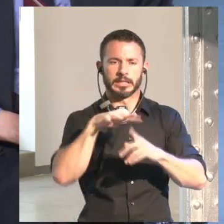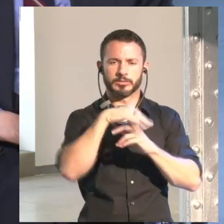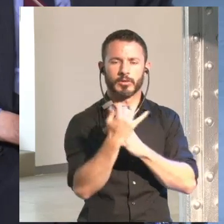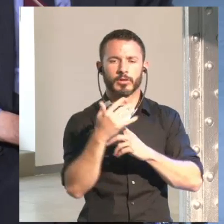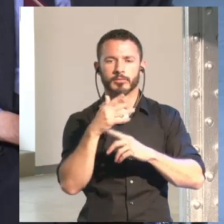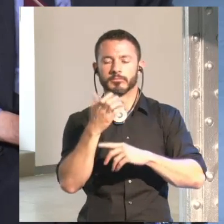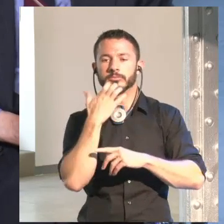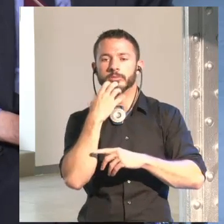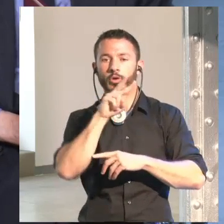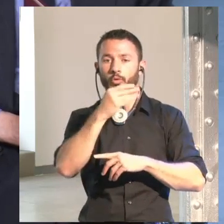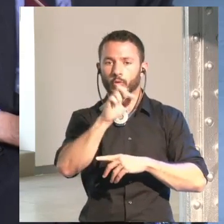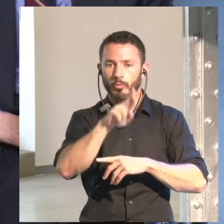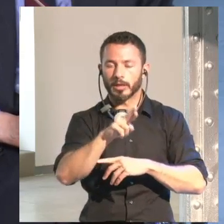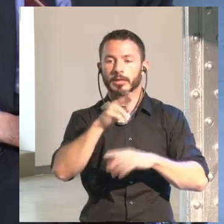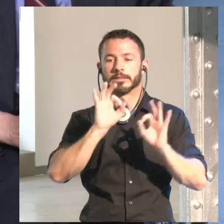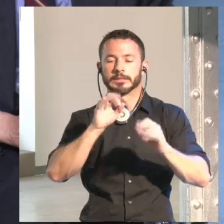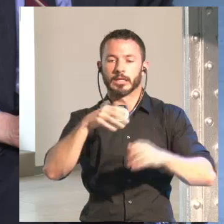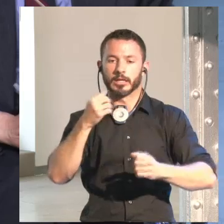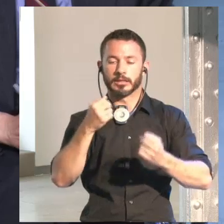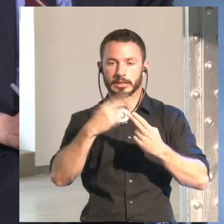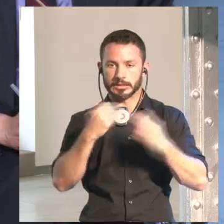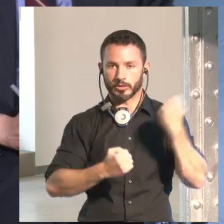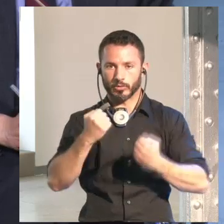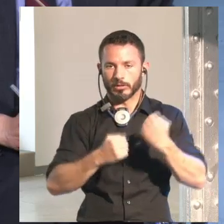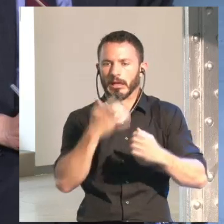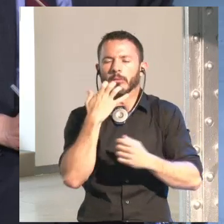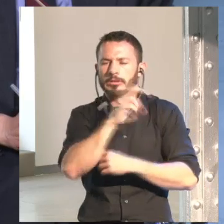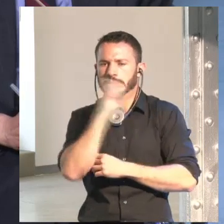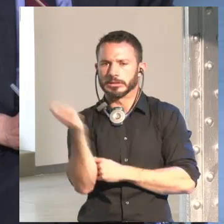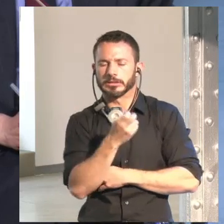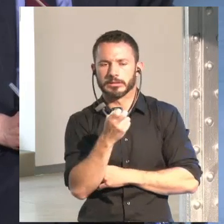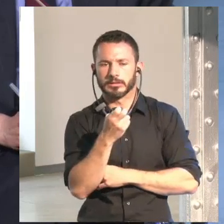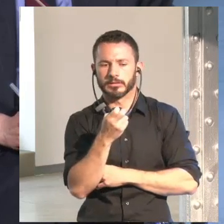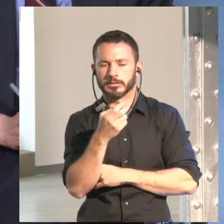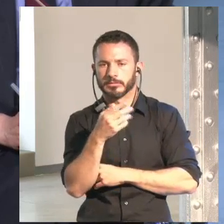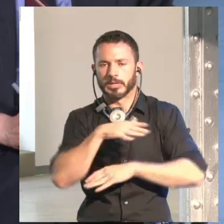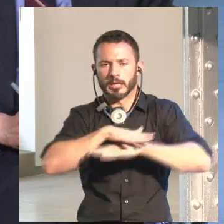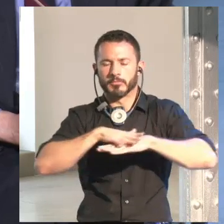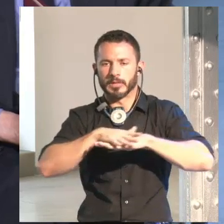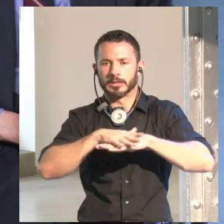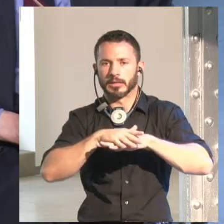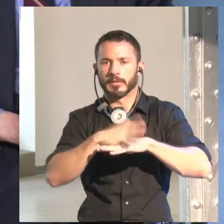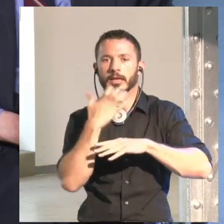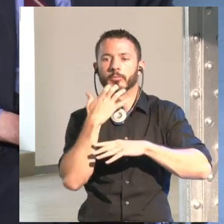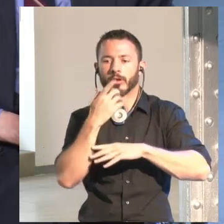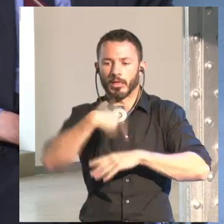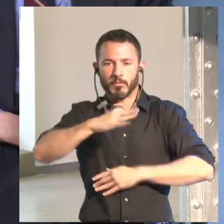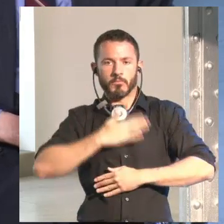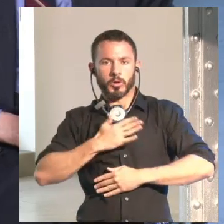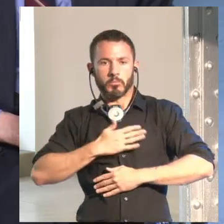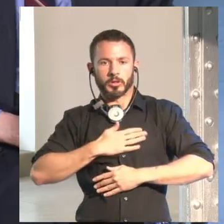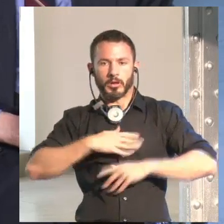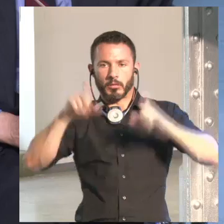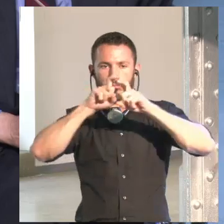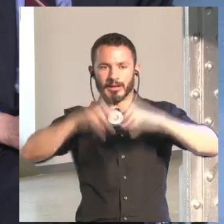por ejemplo, Uber y los de conductores de taxis, y hay otro montón de ejemplos, está basado en el principio de que básicamente ya no tenemos que ser propietarios de